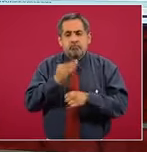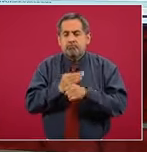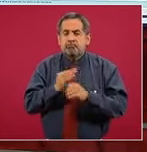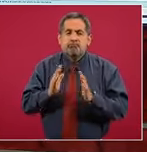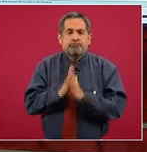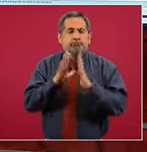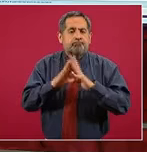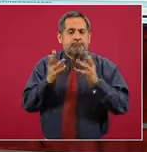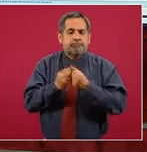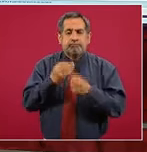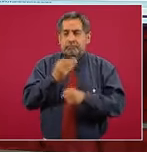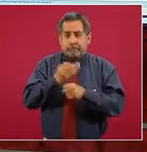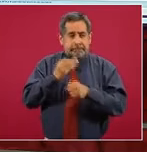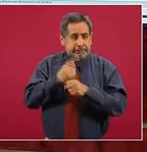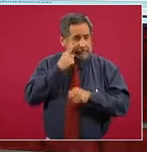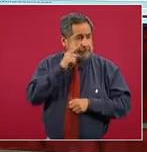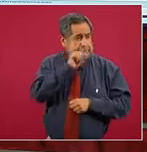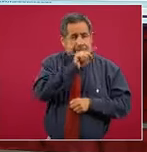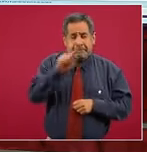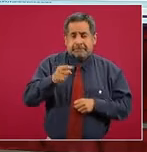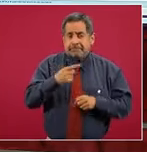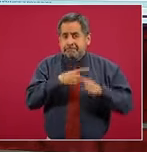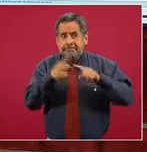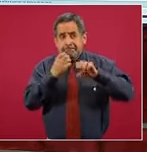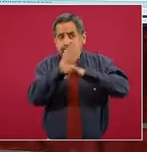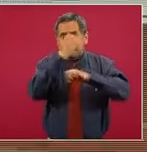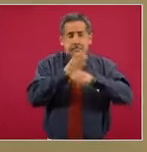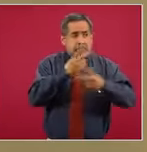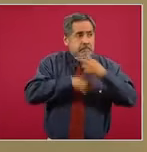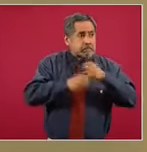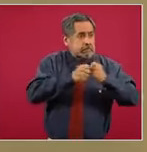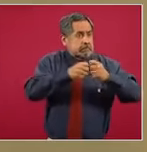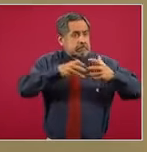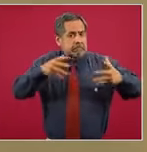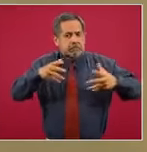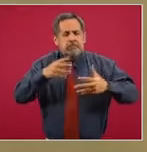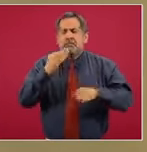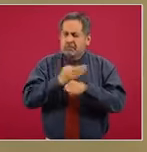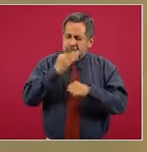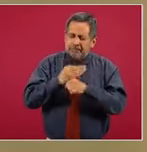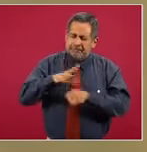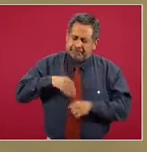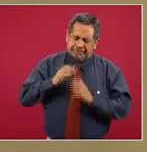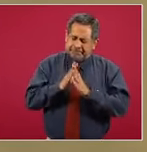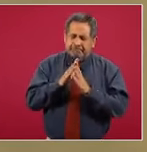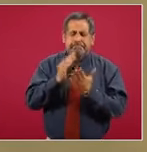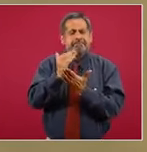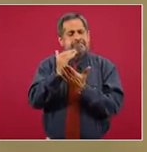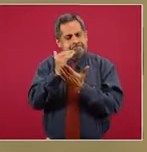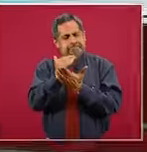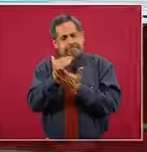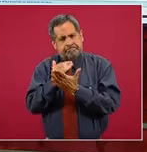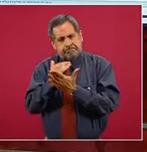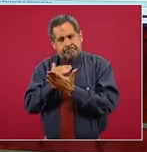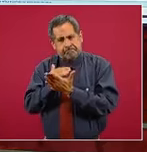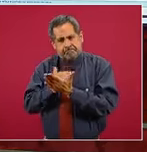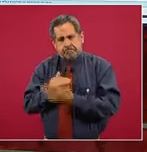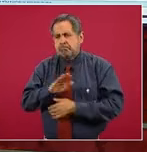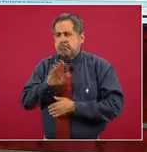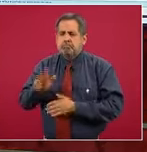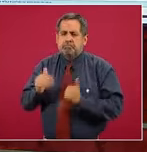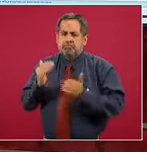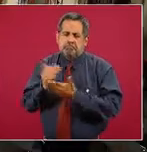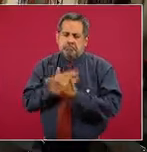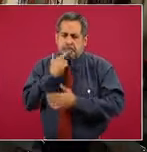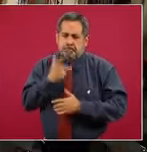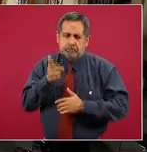donde estamos viendo una transmisión en varios estados, el poder hacer que disminuir aún más la letalidad. Muchas gracias. Entonces,